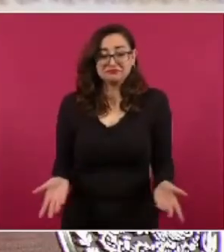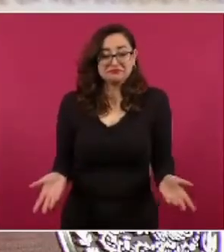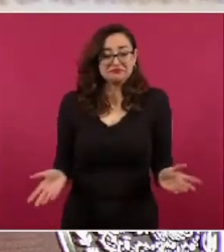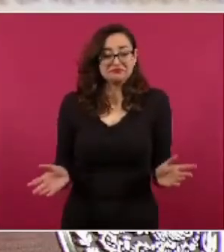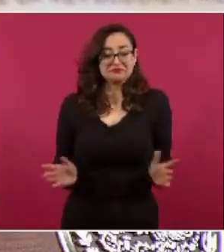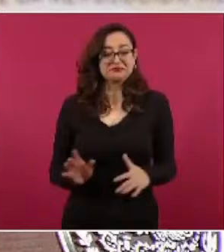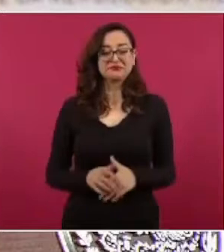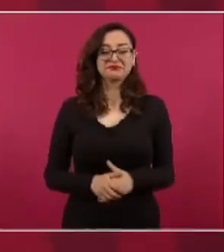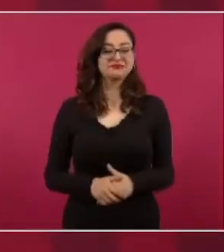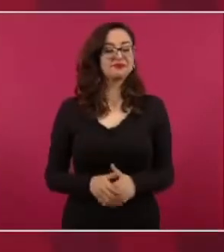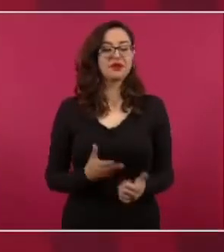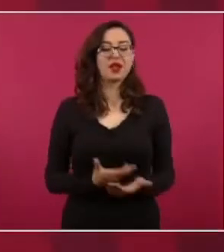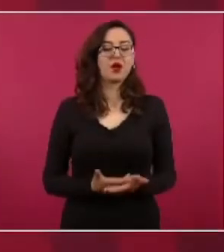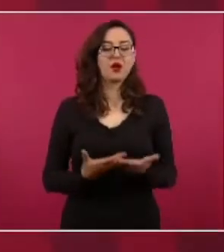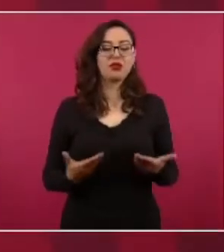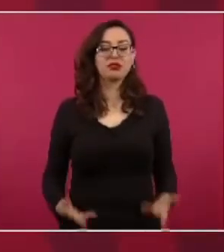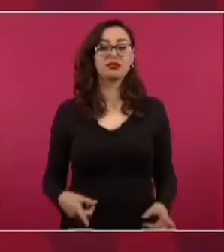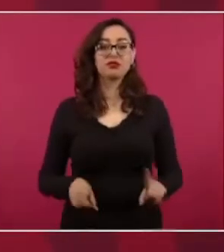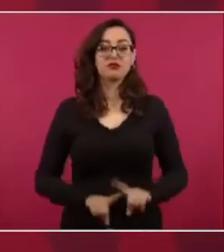ya no